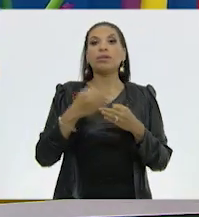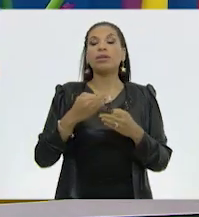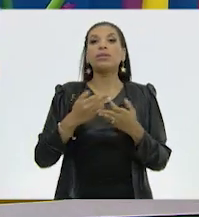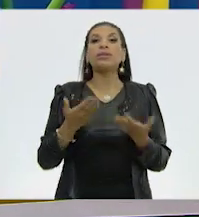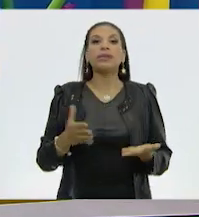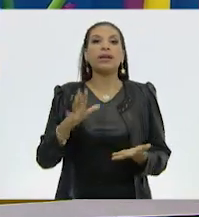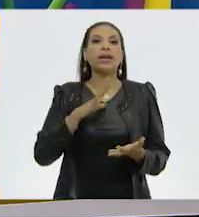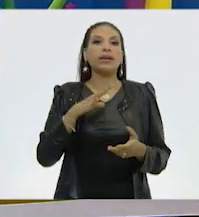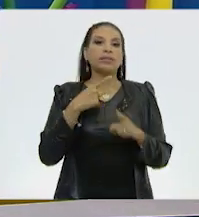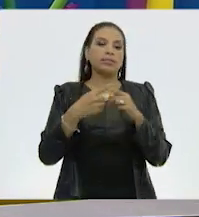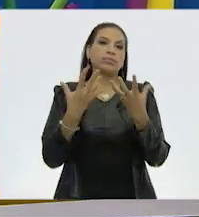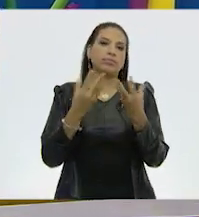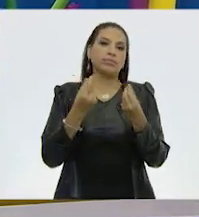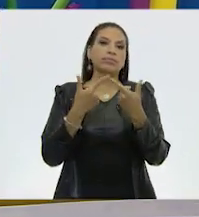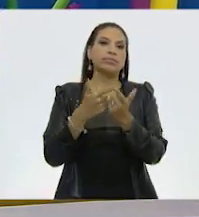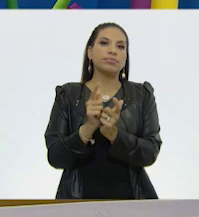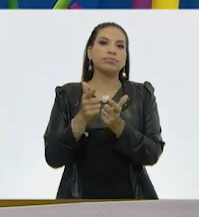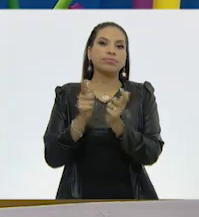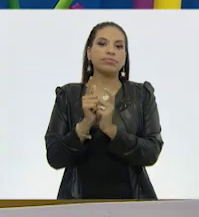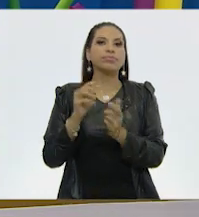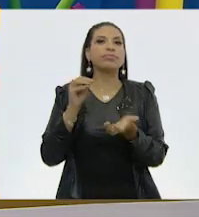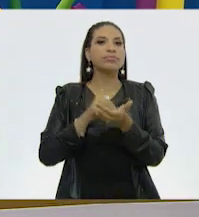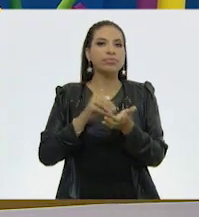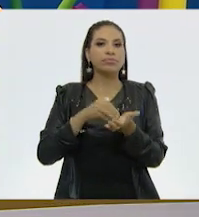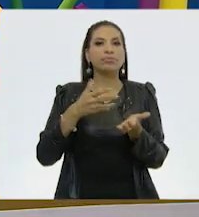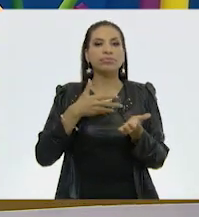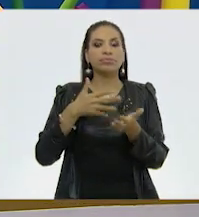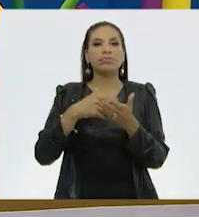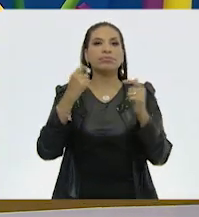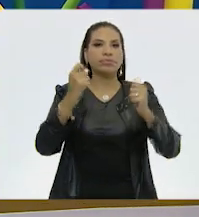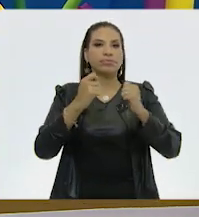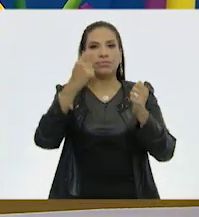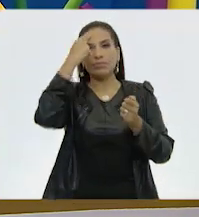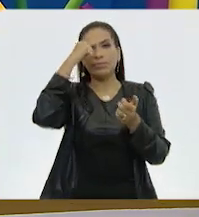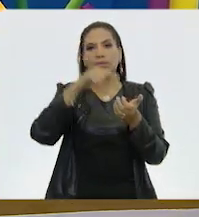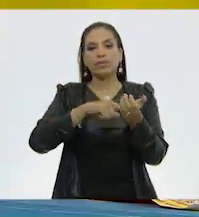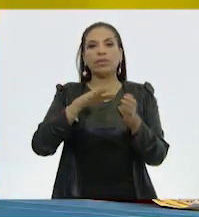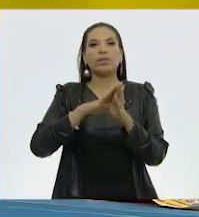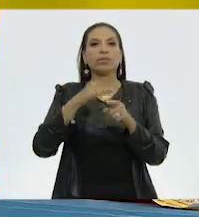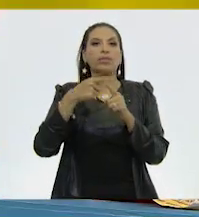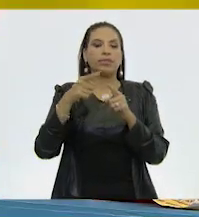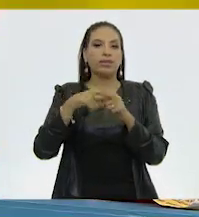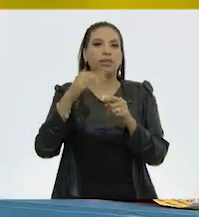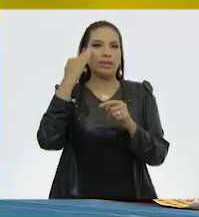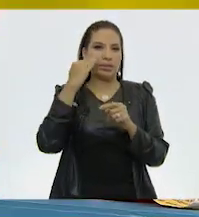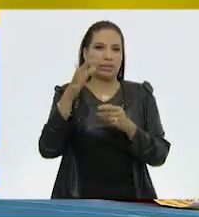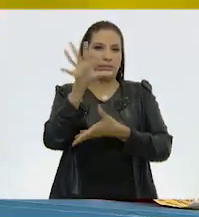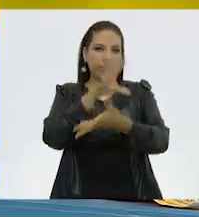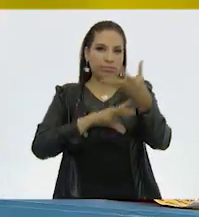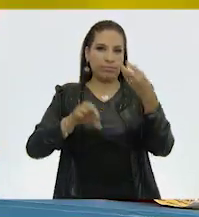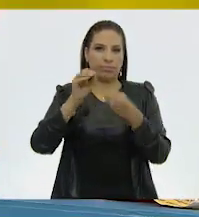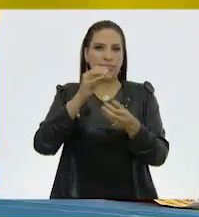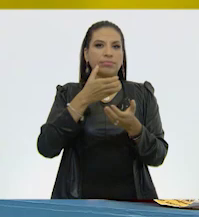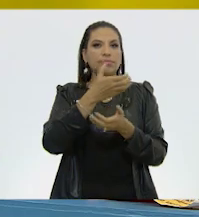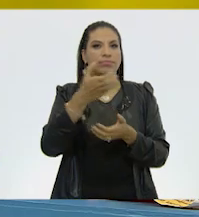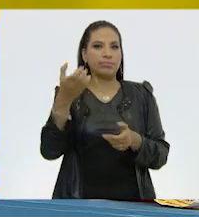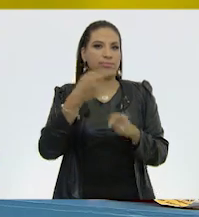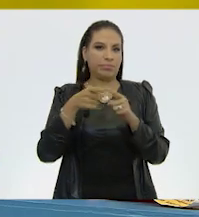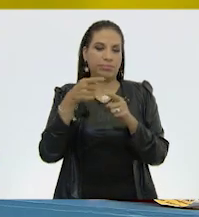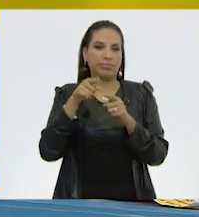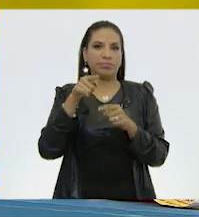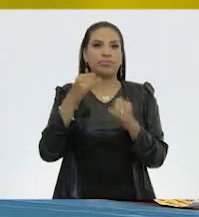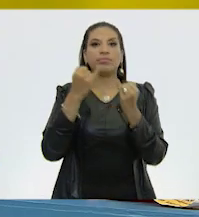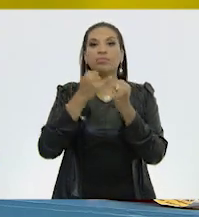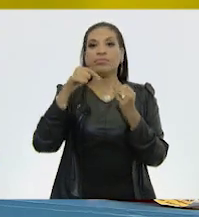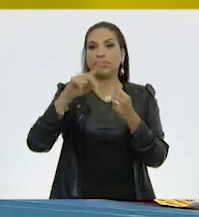actualidad existen muchos grupos que aún tienen festividades y creencias sobre los ciclos agrícolas. Incluso